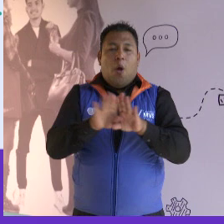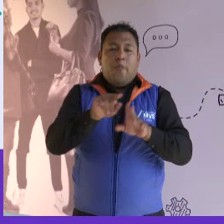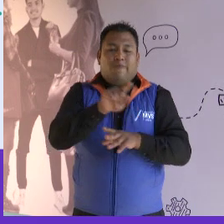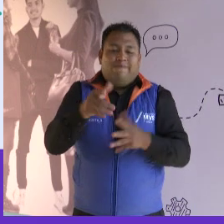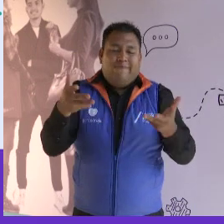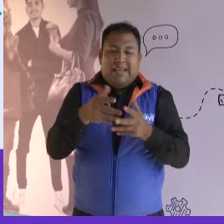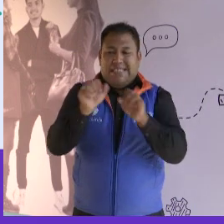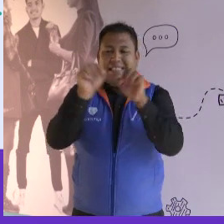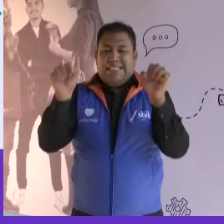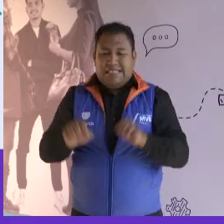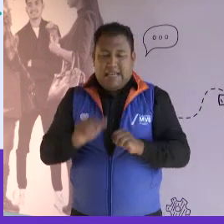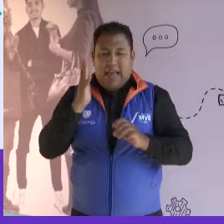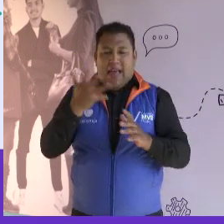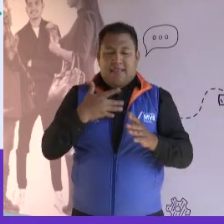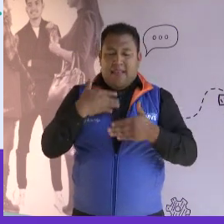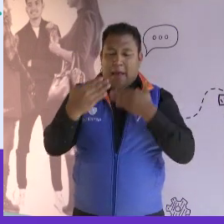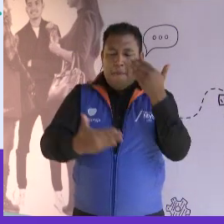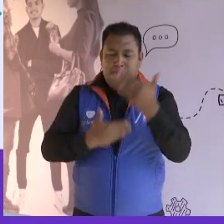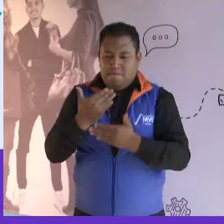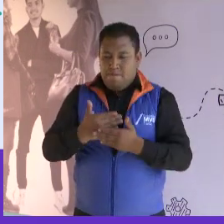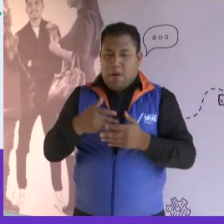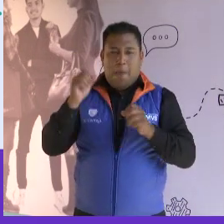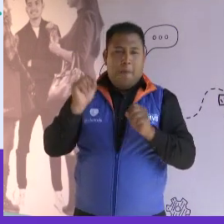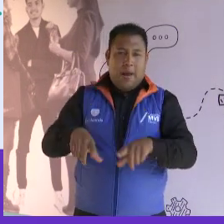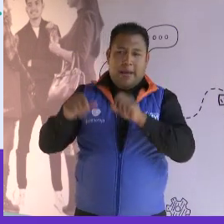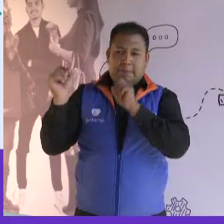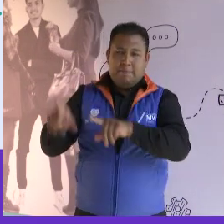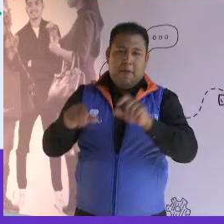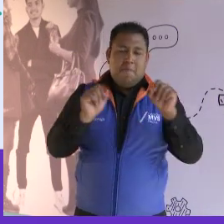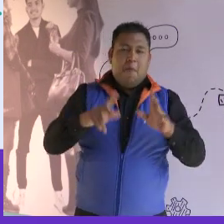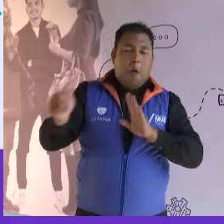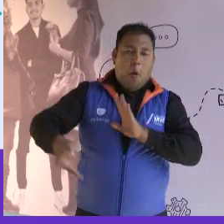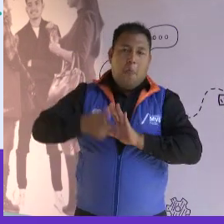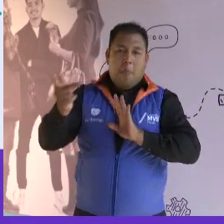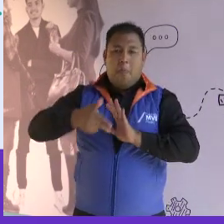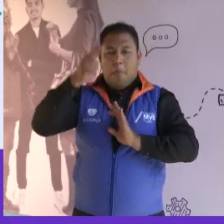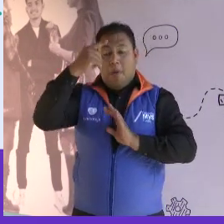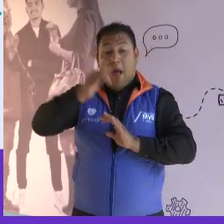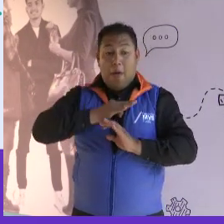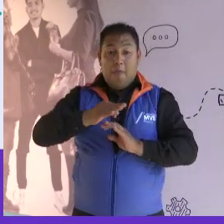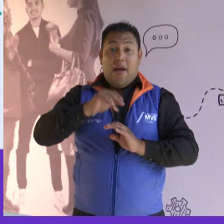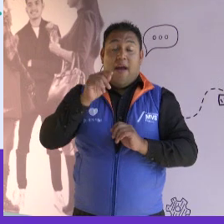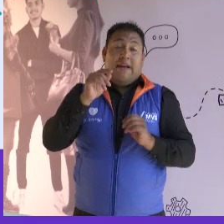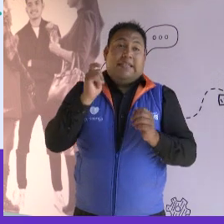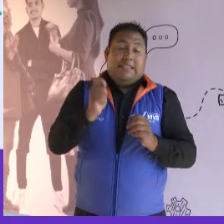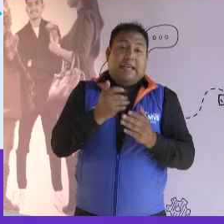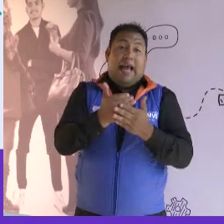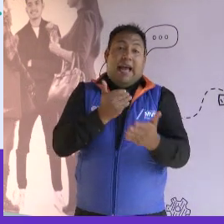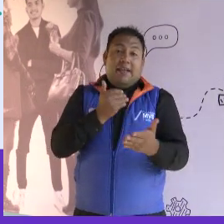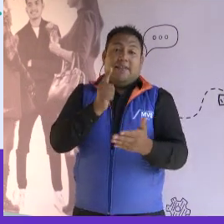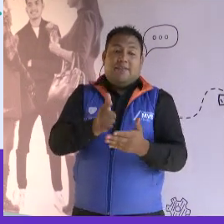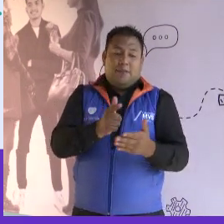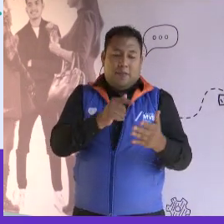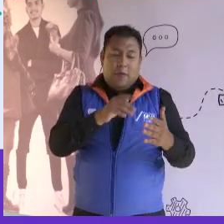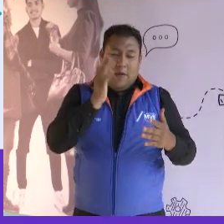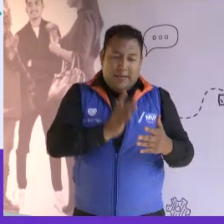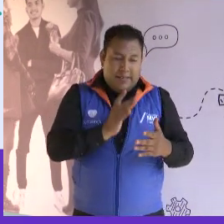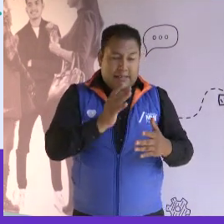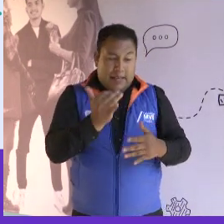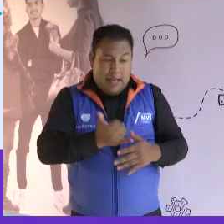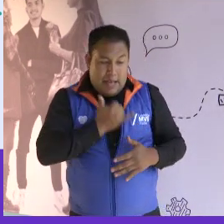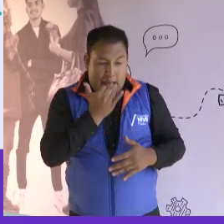simple tu análisis y más fácil de entregárselo a las comunidades o a los gobiernos que al final los van a utilizar. Pero sí se necesita como